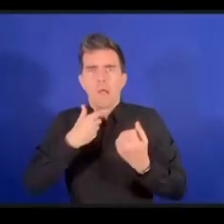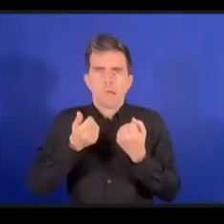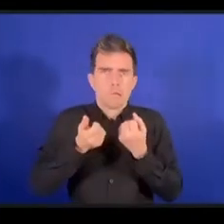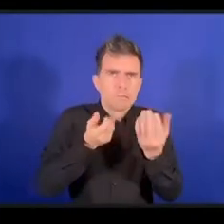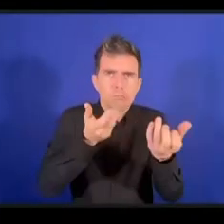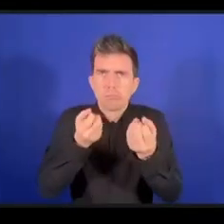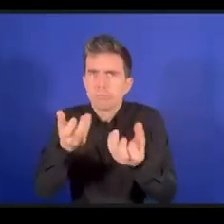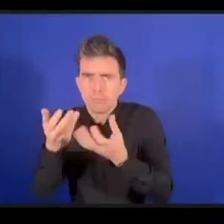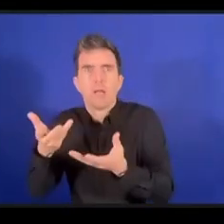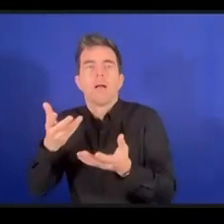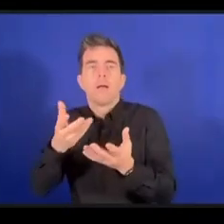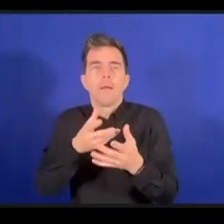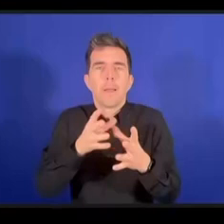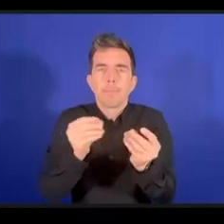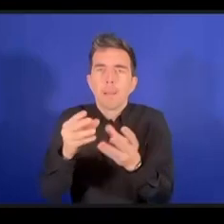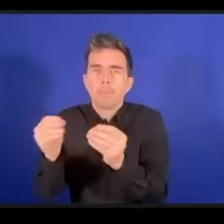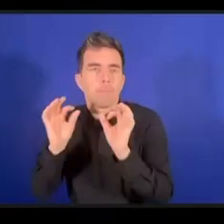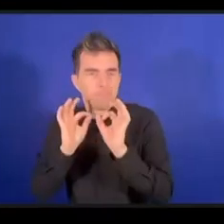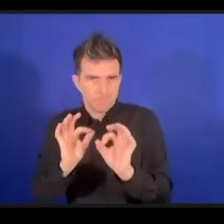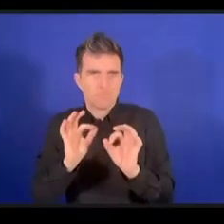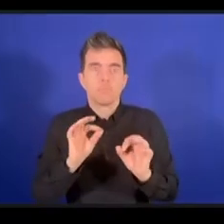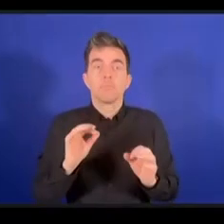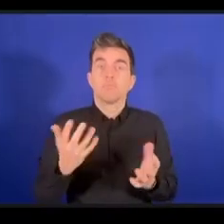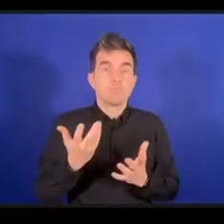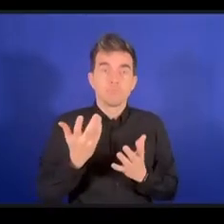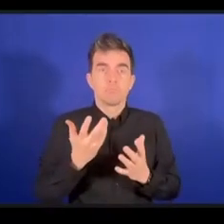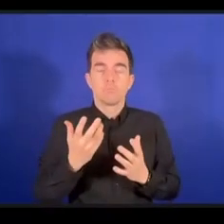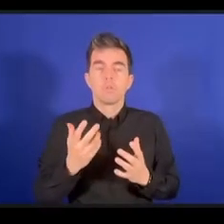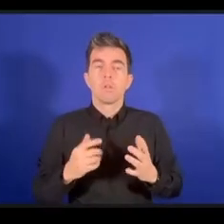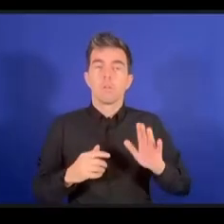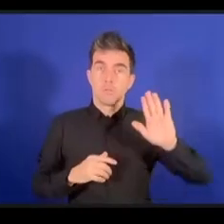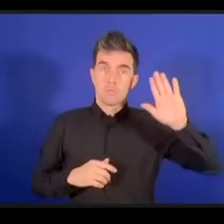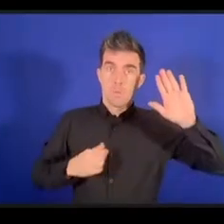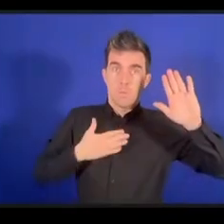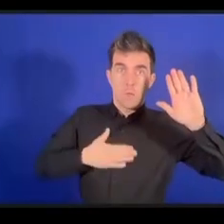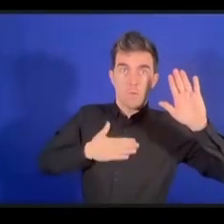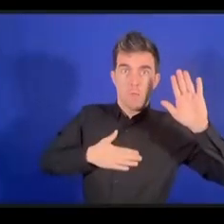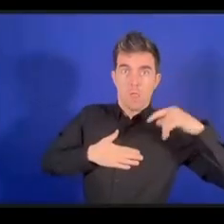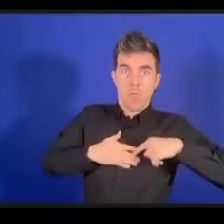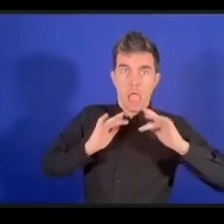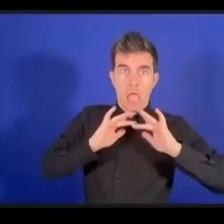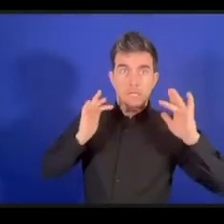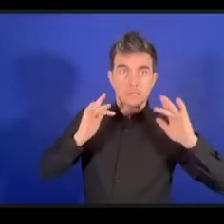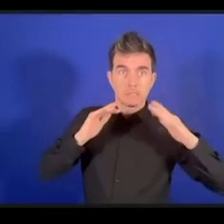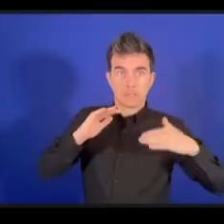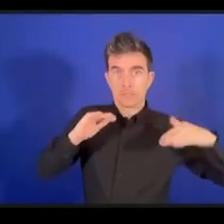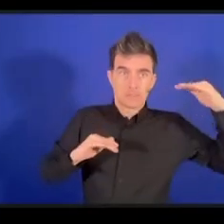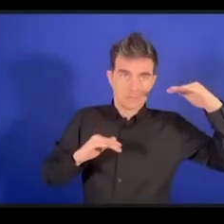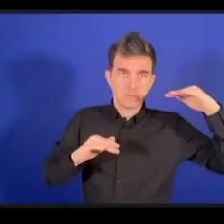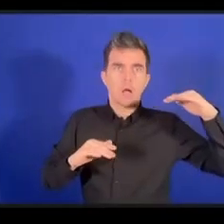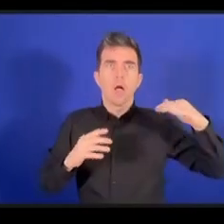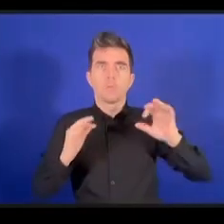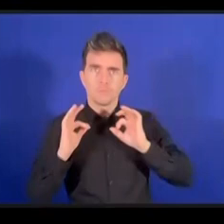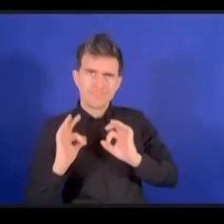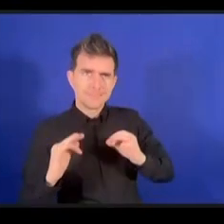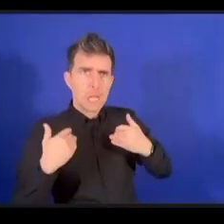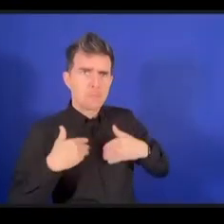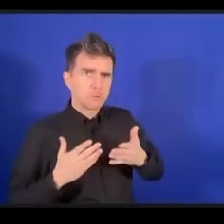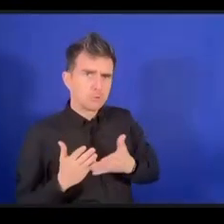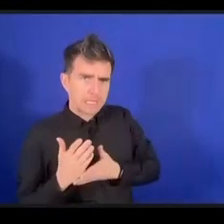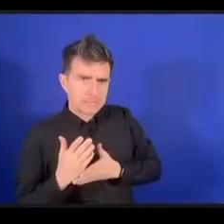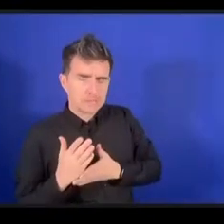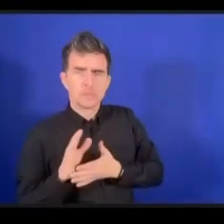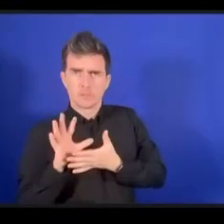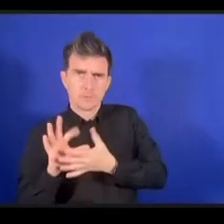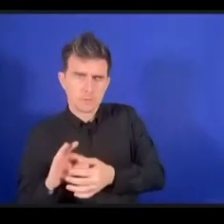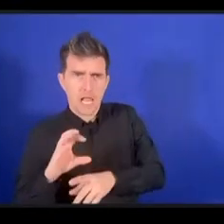brecha que existe entre los ods y eh la gobernanza de internet tenemos que entender